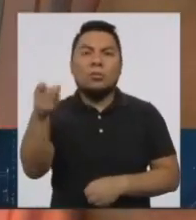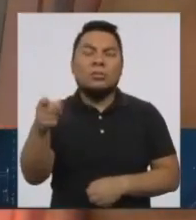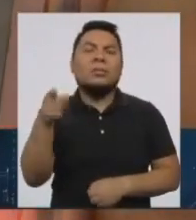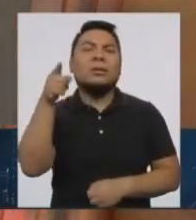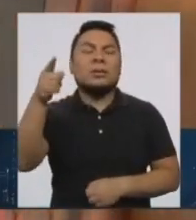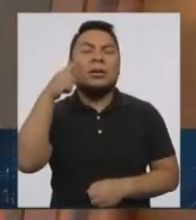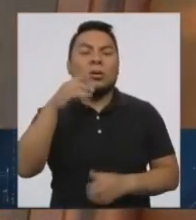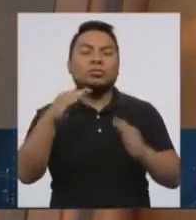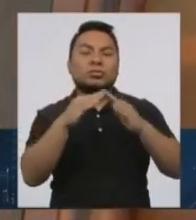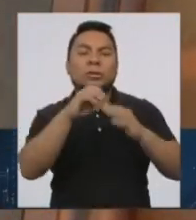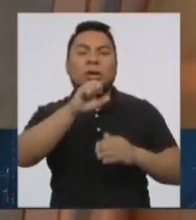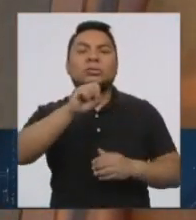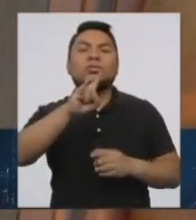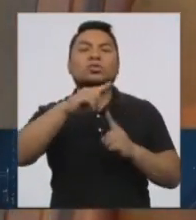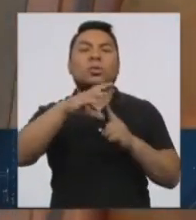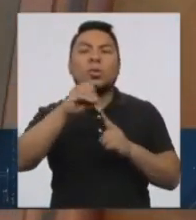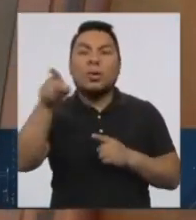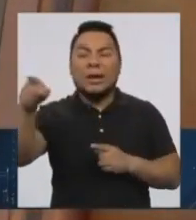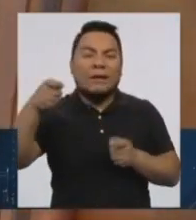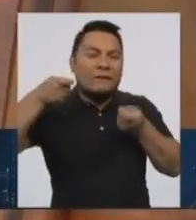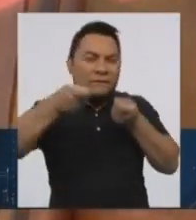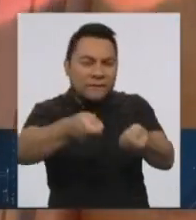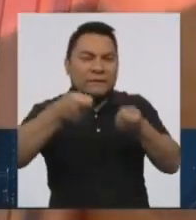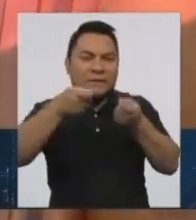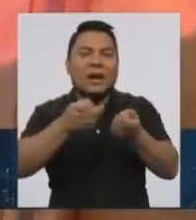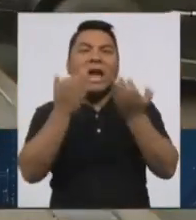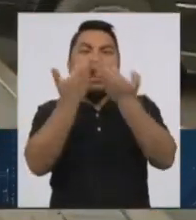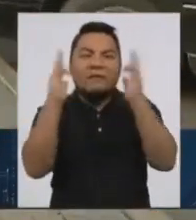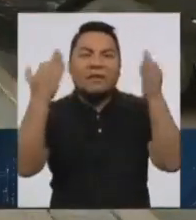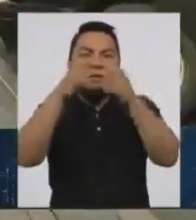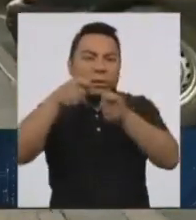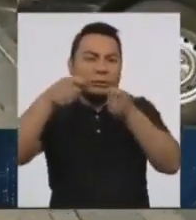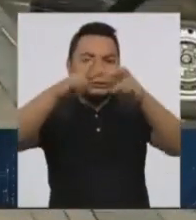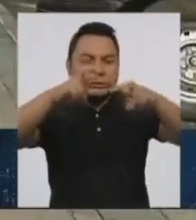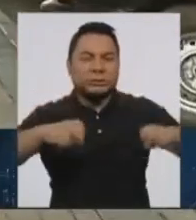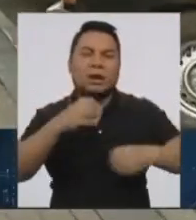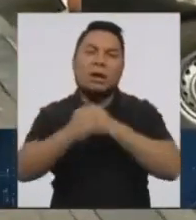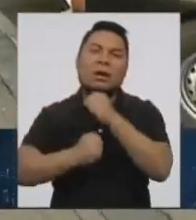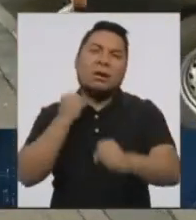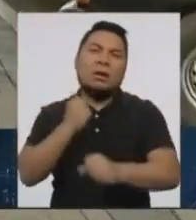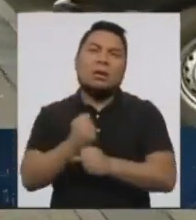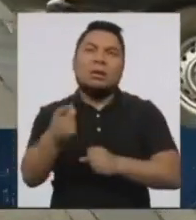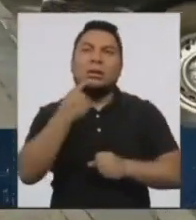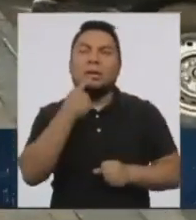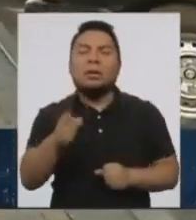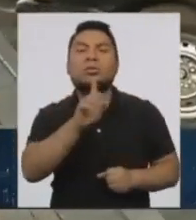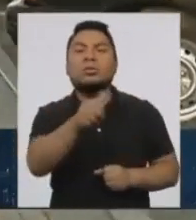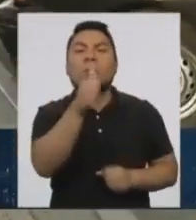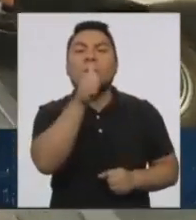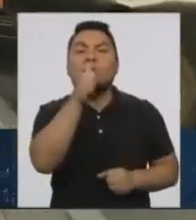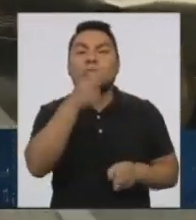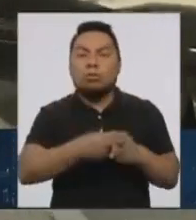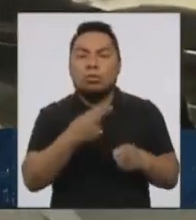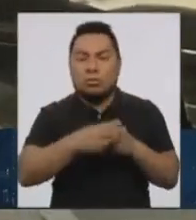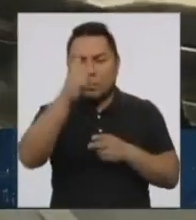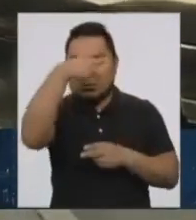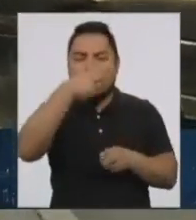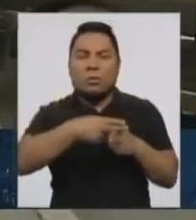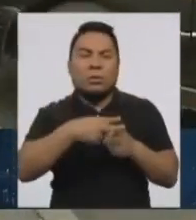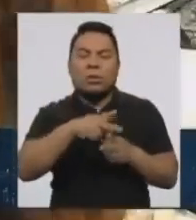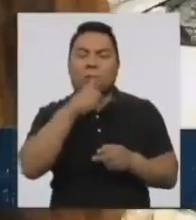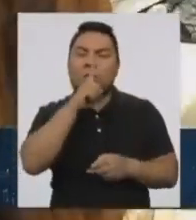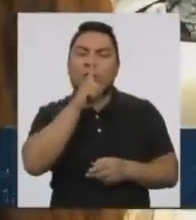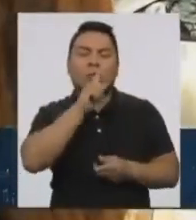en Surco la acosa por redes sociales desde hace años. A pedido suyo, mantendremos su identidad en reserva y la llamaremos